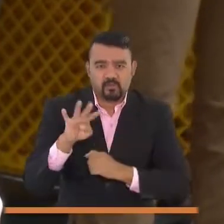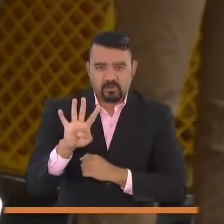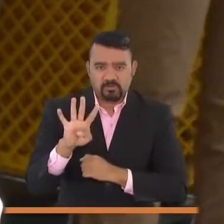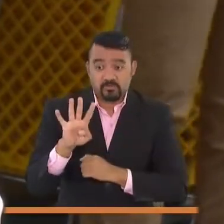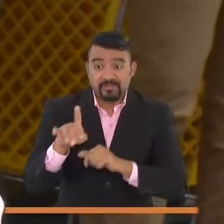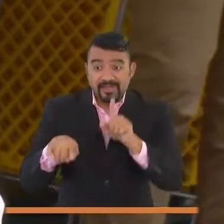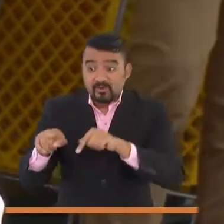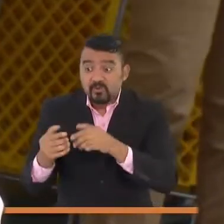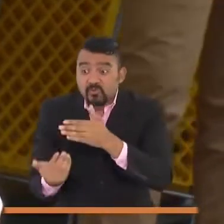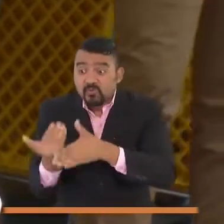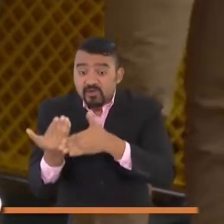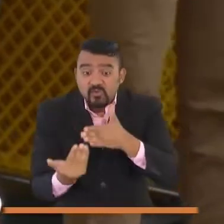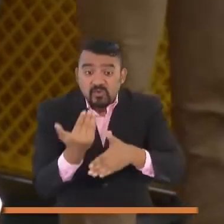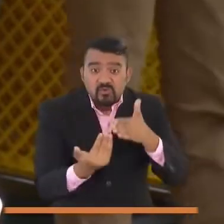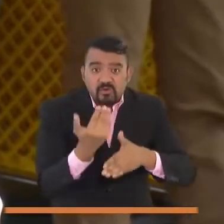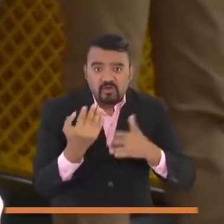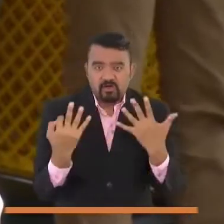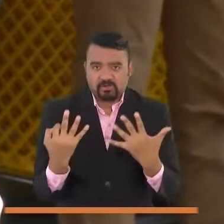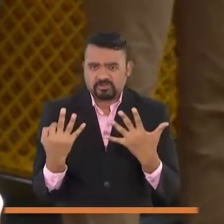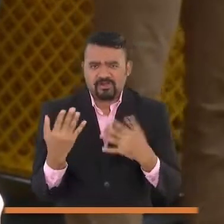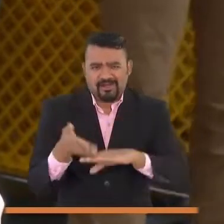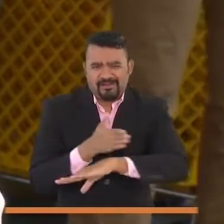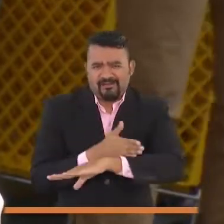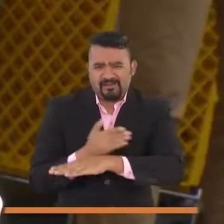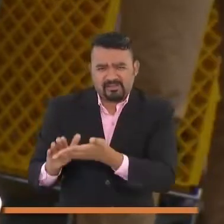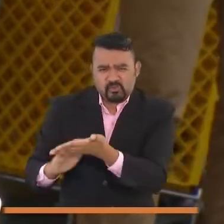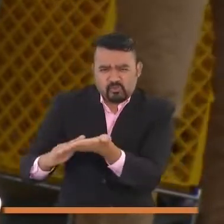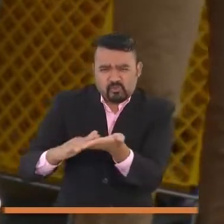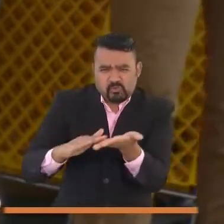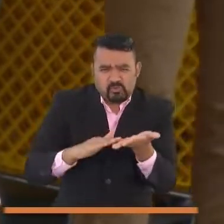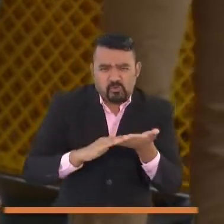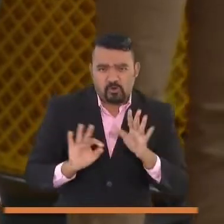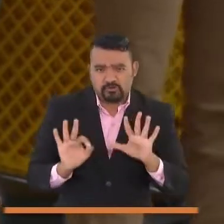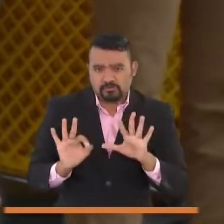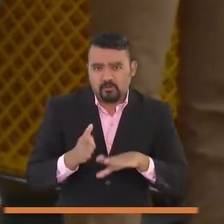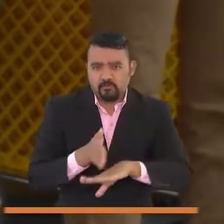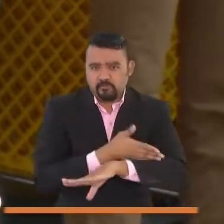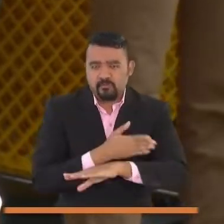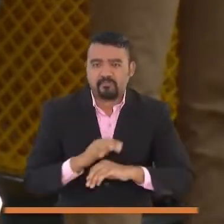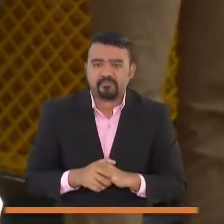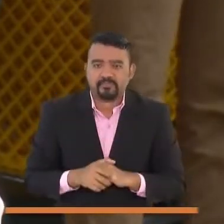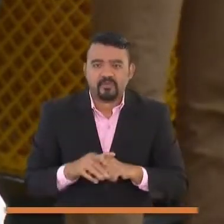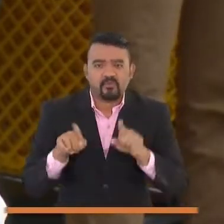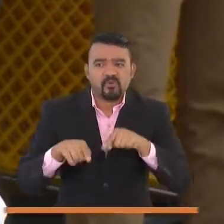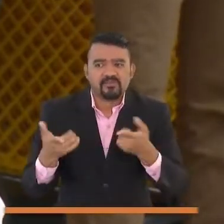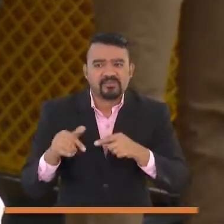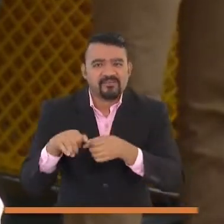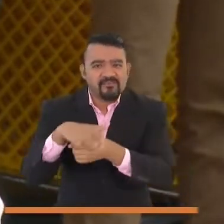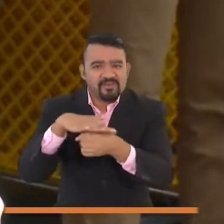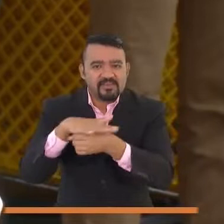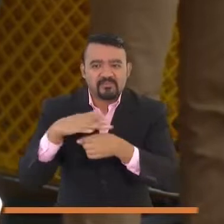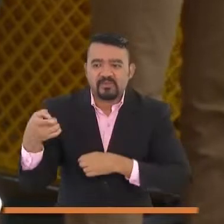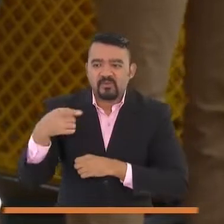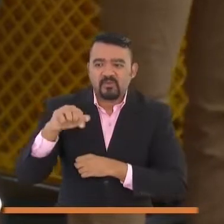integral a 8 parques nuevos infantiles para el disfrute de todos los niños de las zonas de Envigado. Tenemos en el parque de Gualandayes,